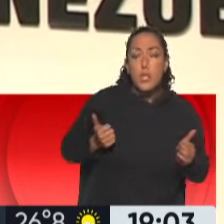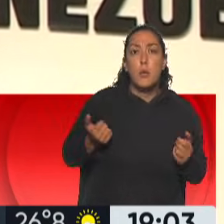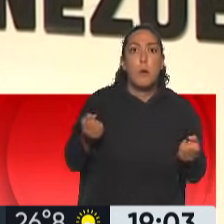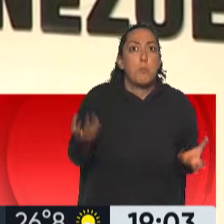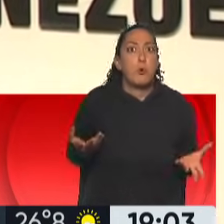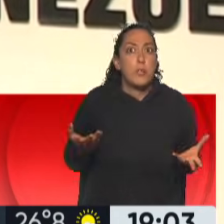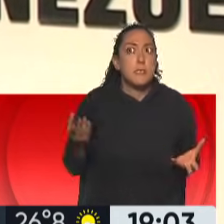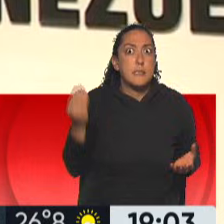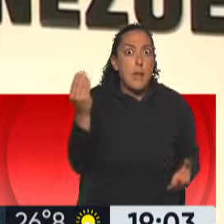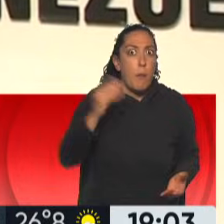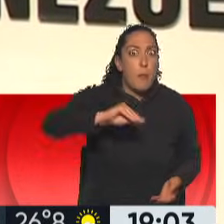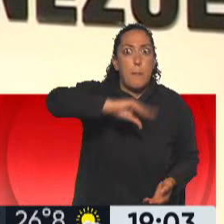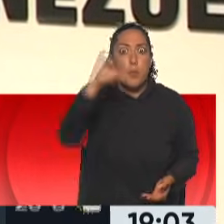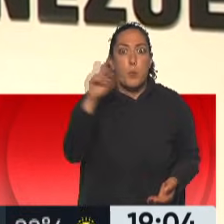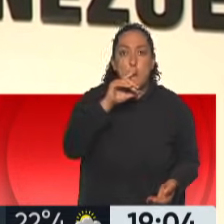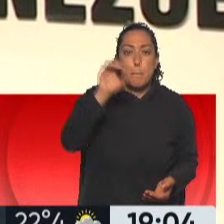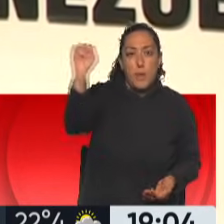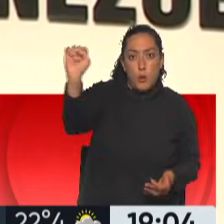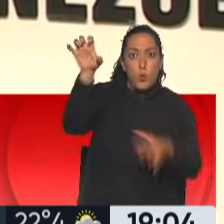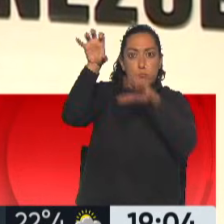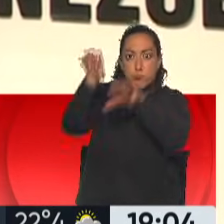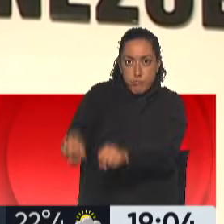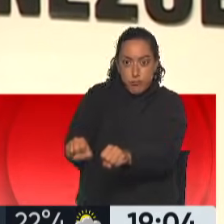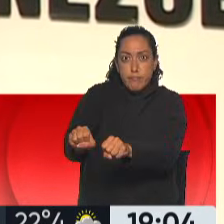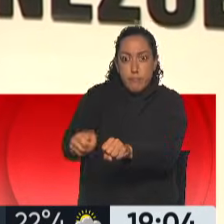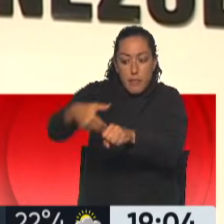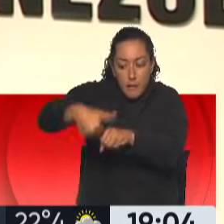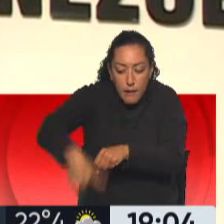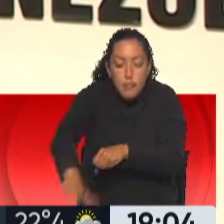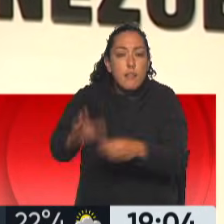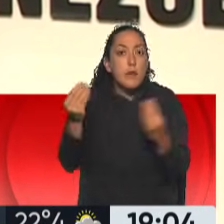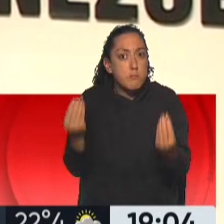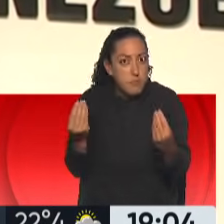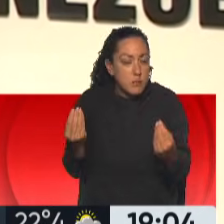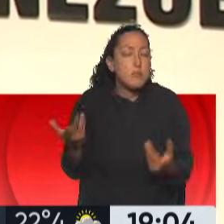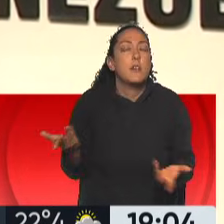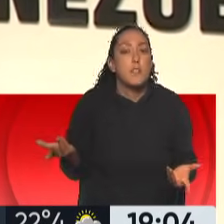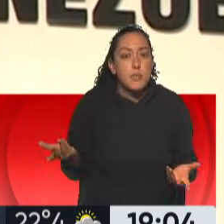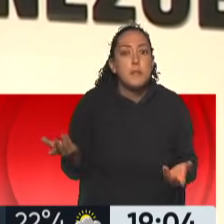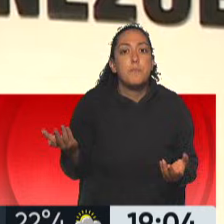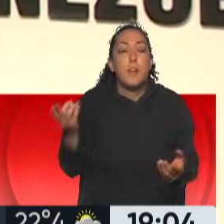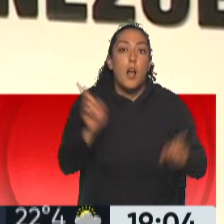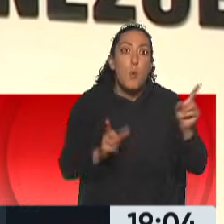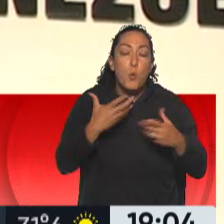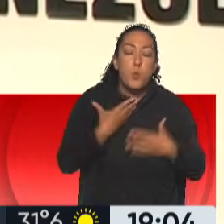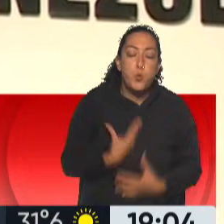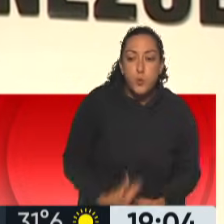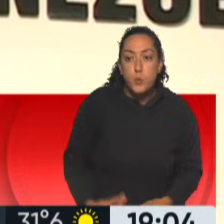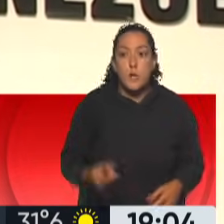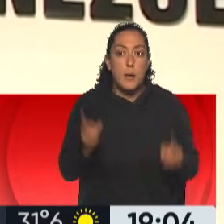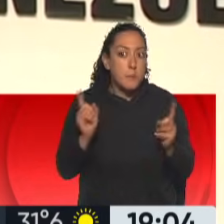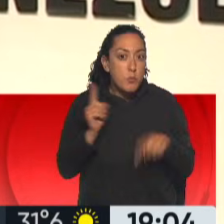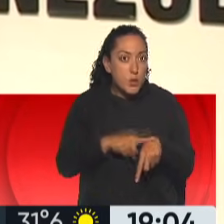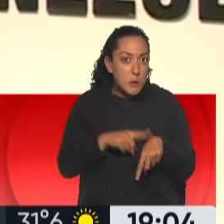captura el sábado a la madrugada de Nicolás Maduro por parte del gobierno de los Estados Unidos, con cierto alivio por esa situación, pero también